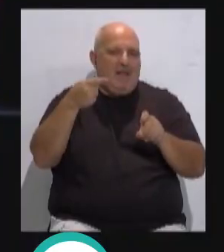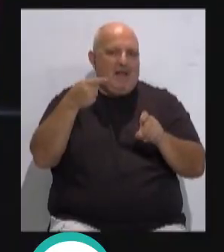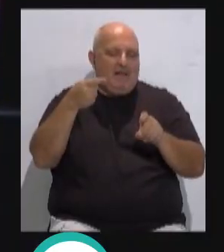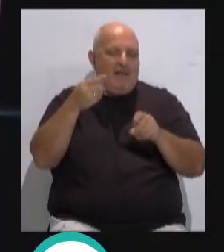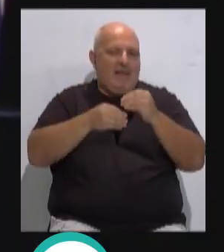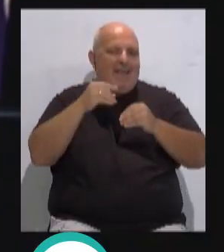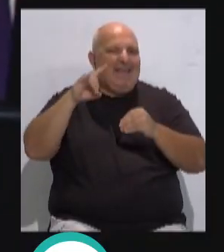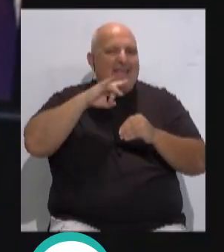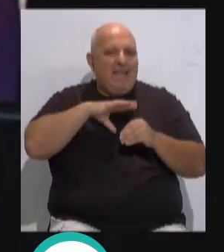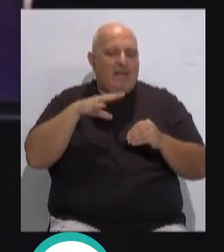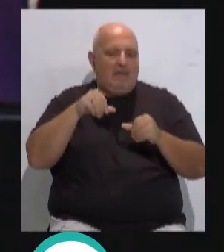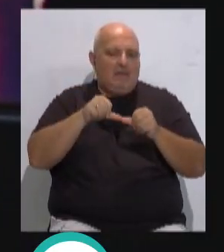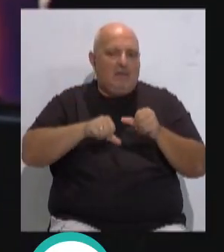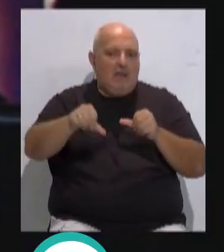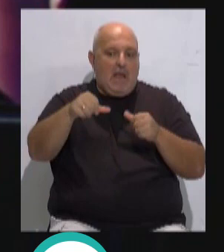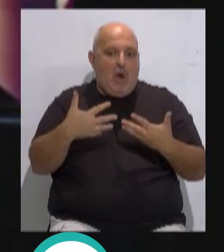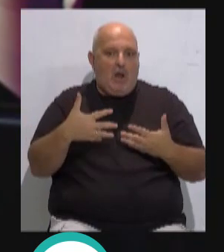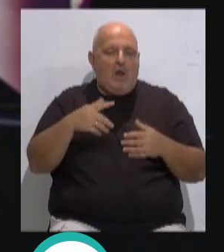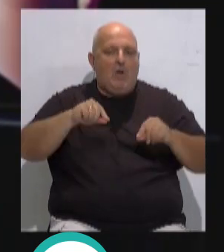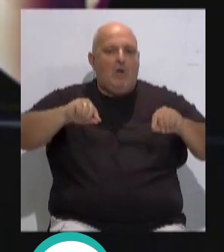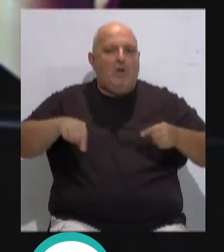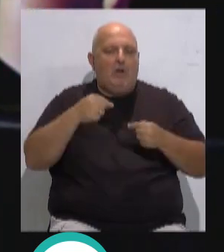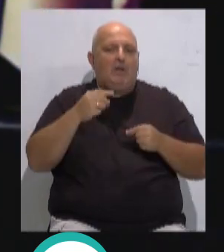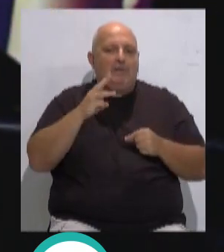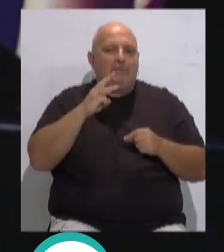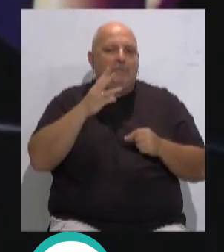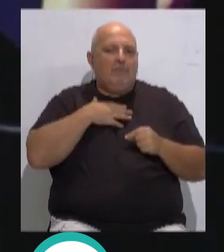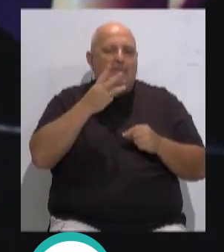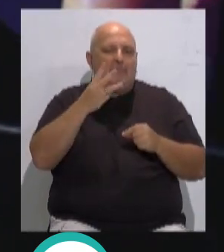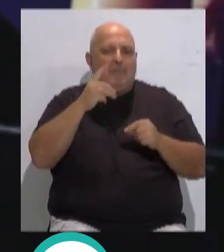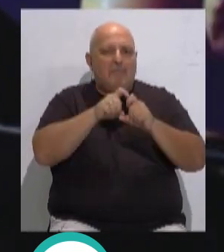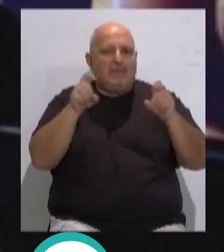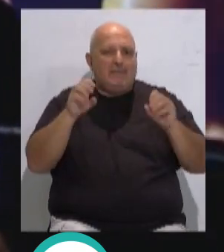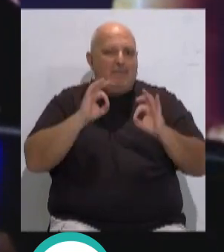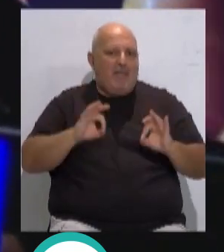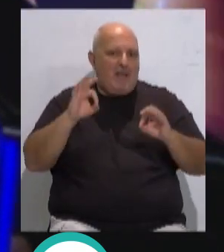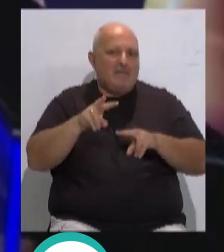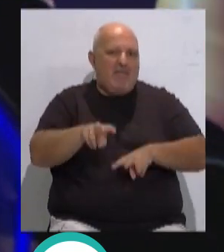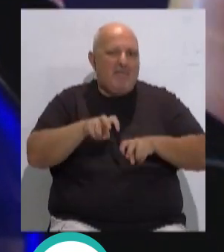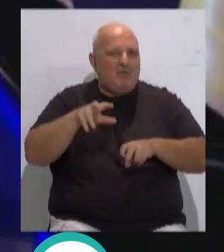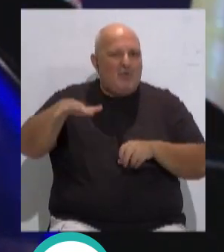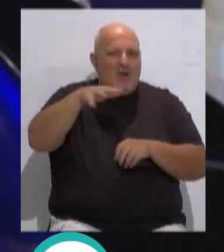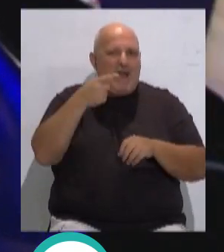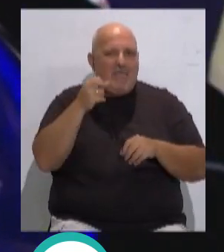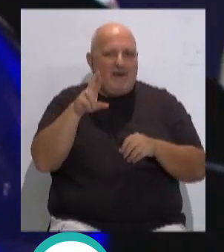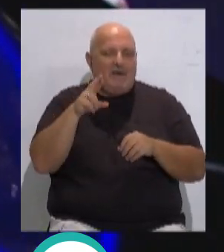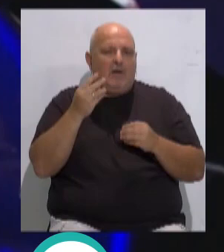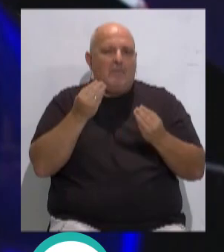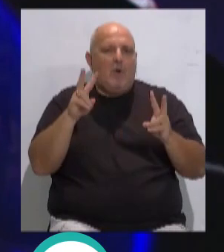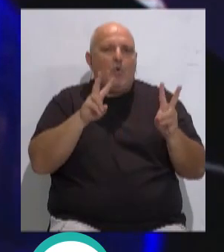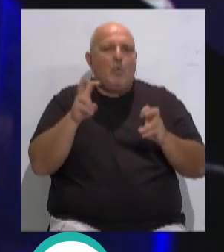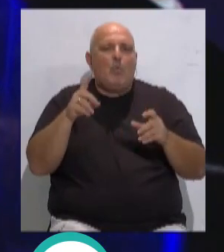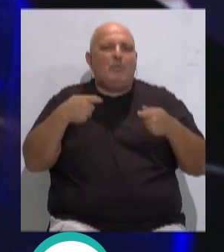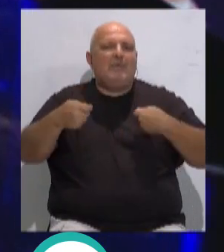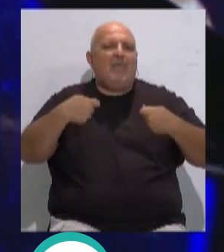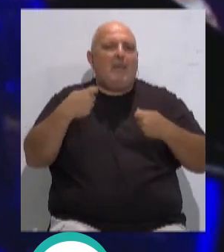encargará de ello a partir de ahora. La firma Trimilenaria Sociedad Limitada incorporará como novedad la apertura de una